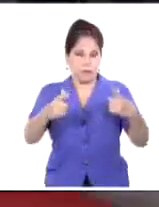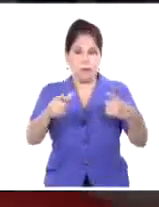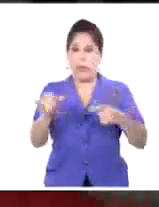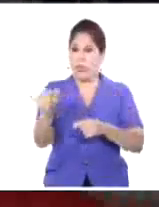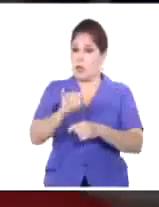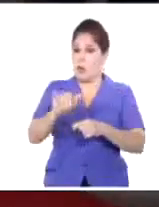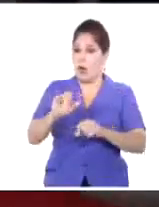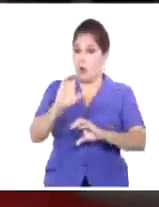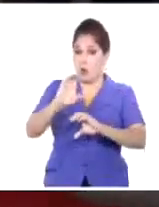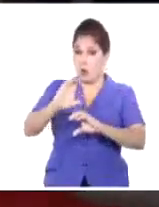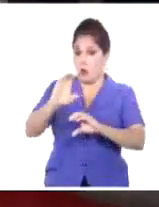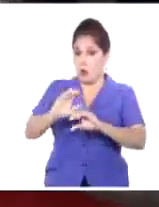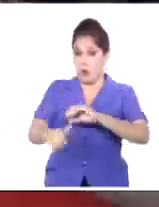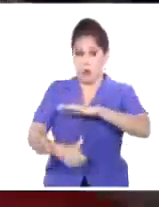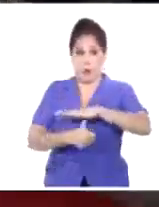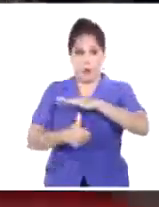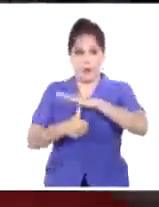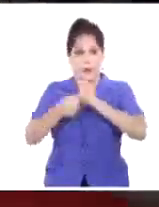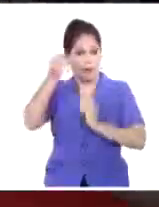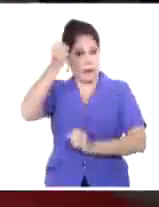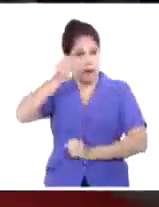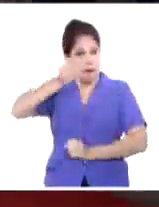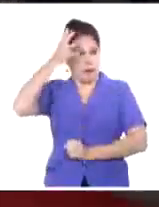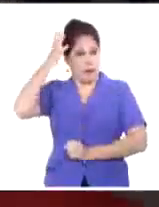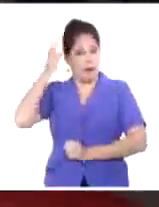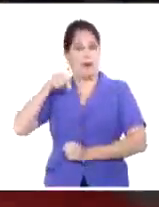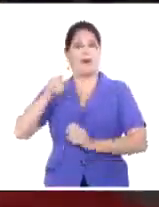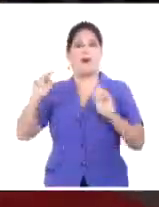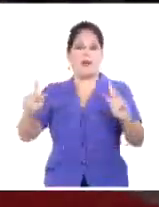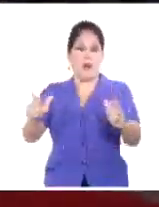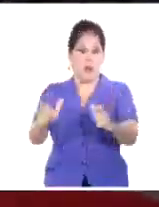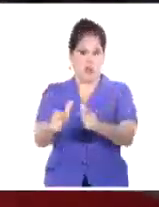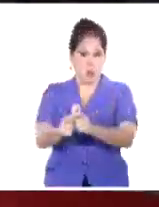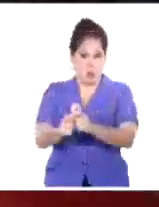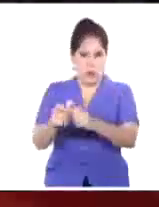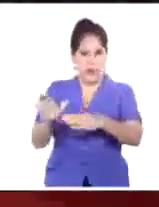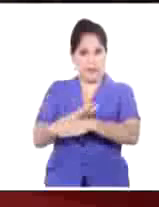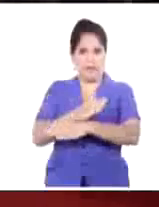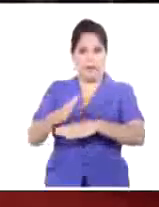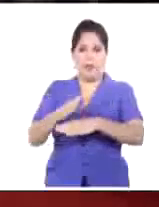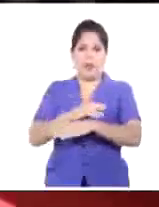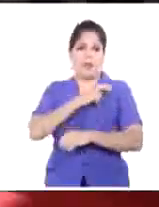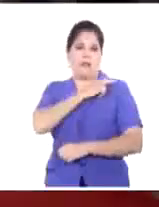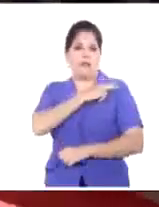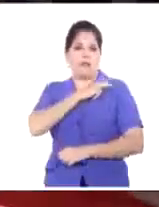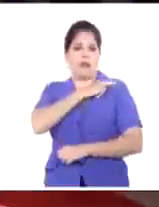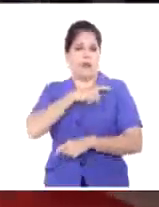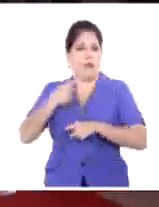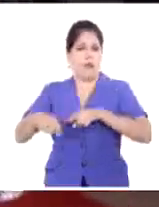cumbre, el presidente Miguel Díaz-Canel sostendrá encuentros bilaterales con altos dignatarios de otros